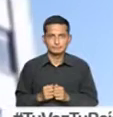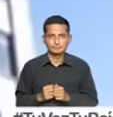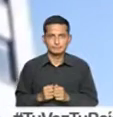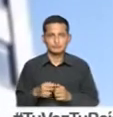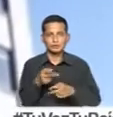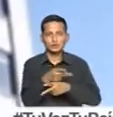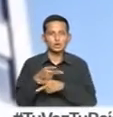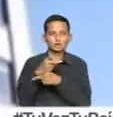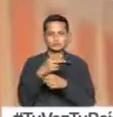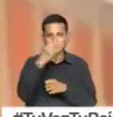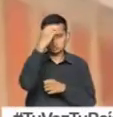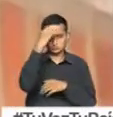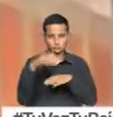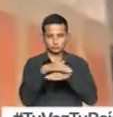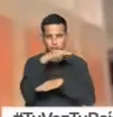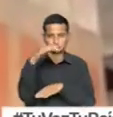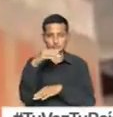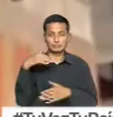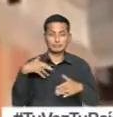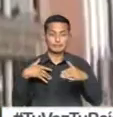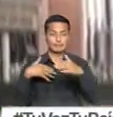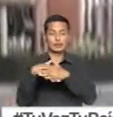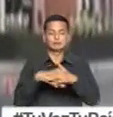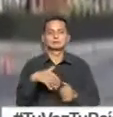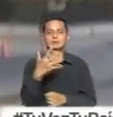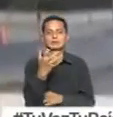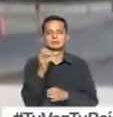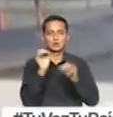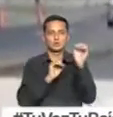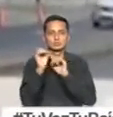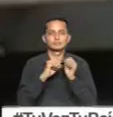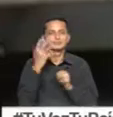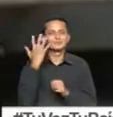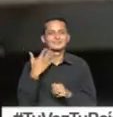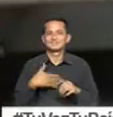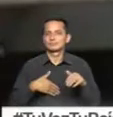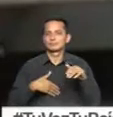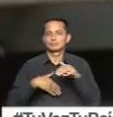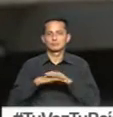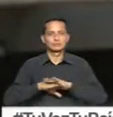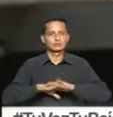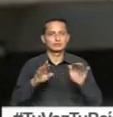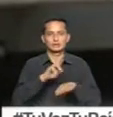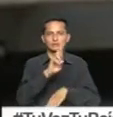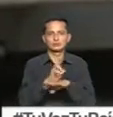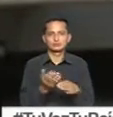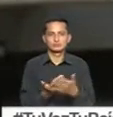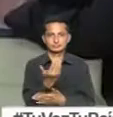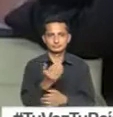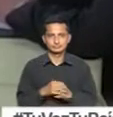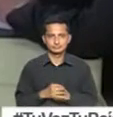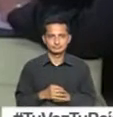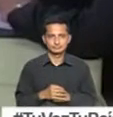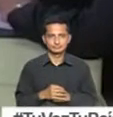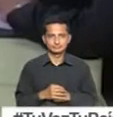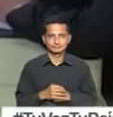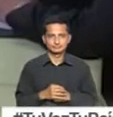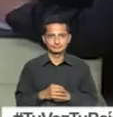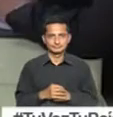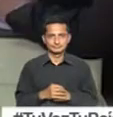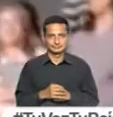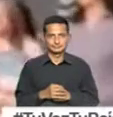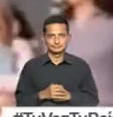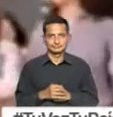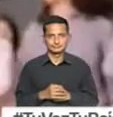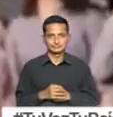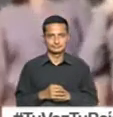de Educación Superior estableció hasta el 15 de octubre como fecha límite para designar al nuevo rector. Caterine Morejón,